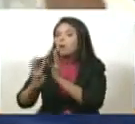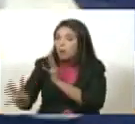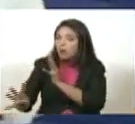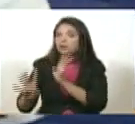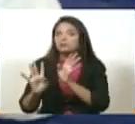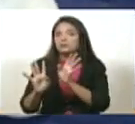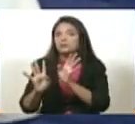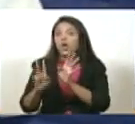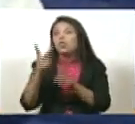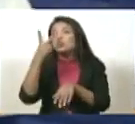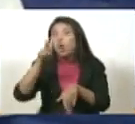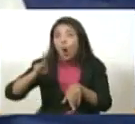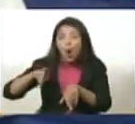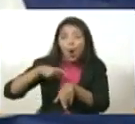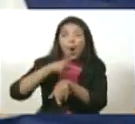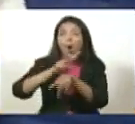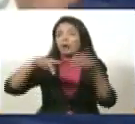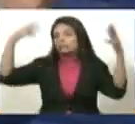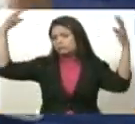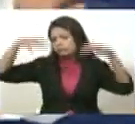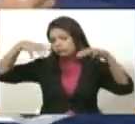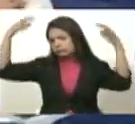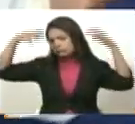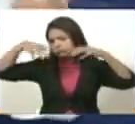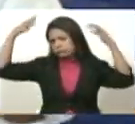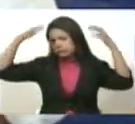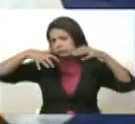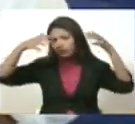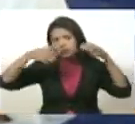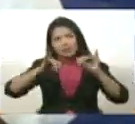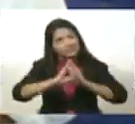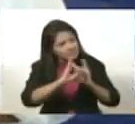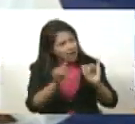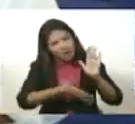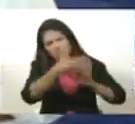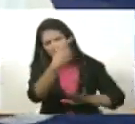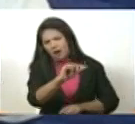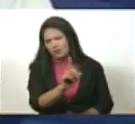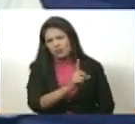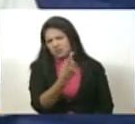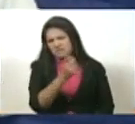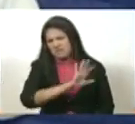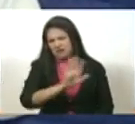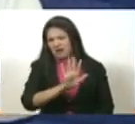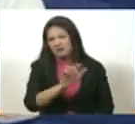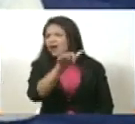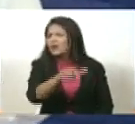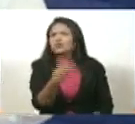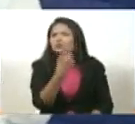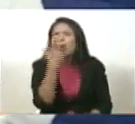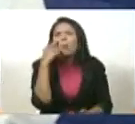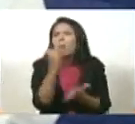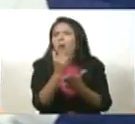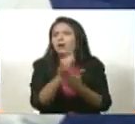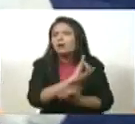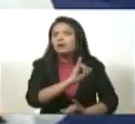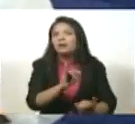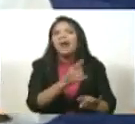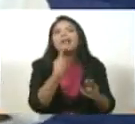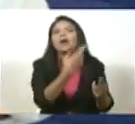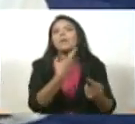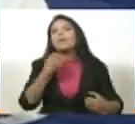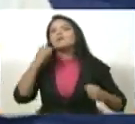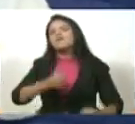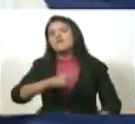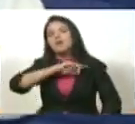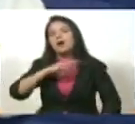había caído 2 horas de palos de agua encima, le decíamos: señores, ya, no hace falta, esto es solo un simulacro. Y la respuesta